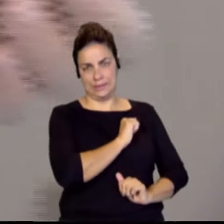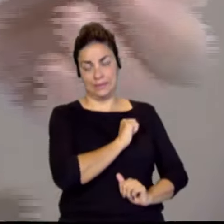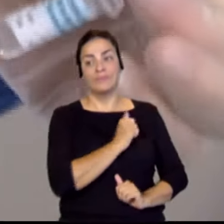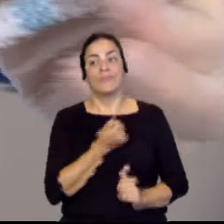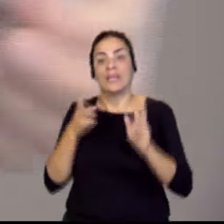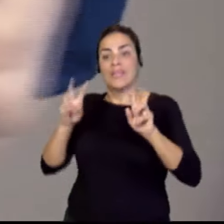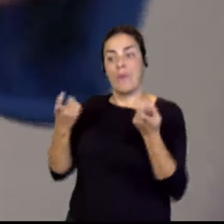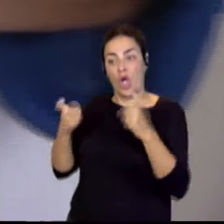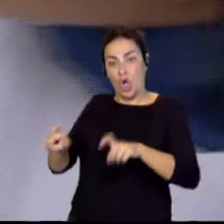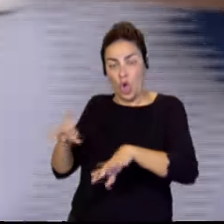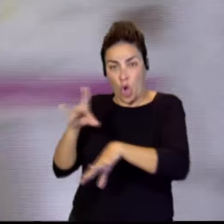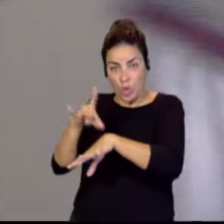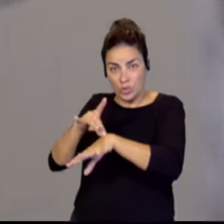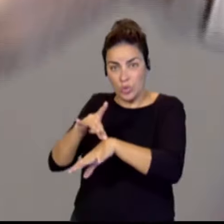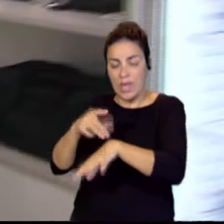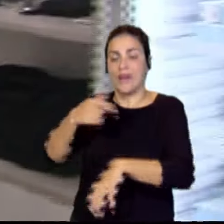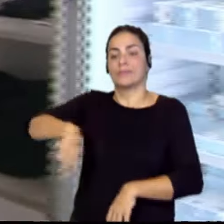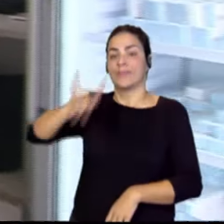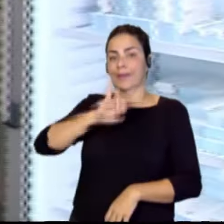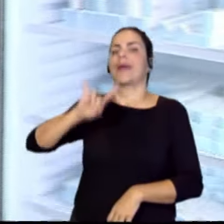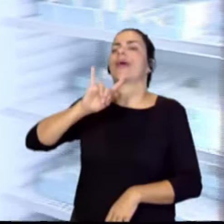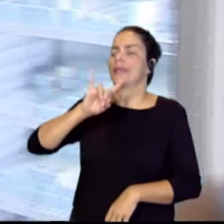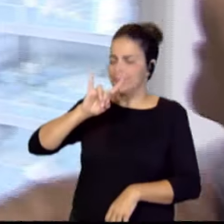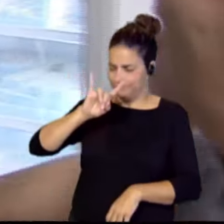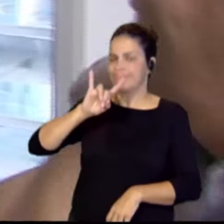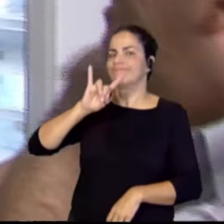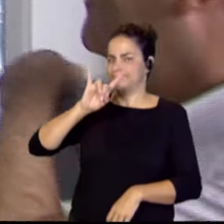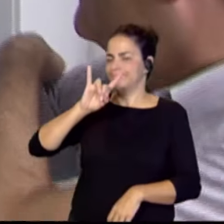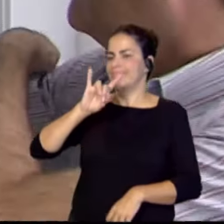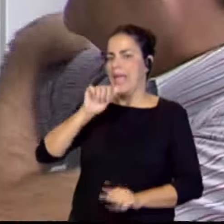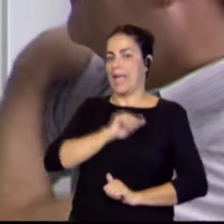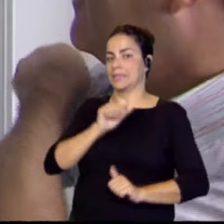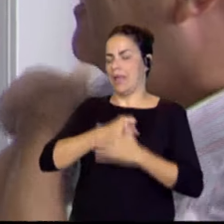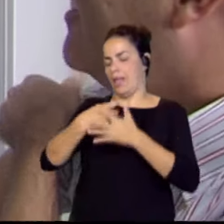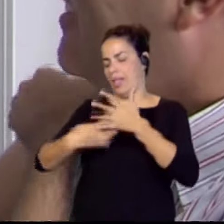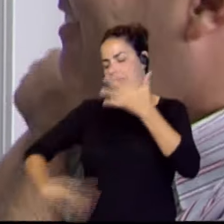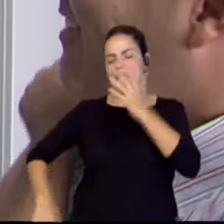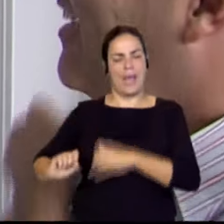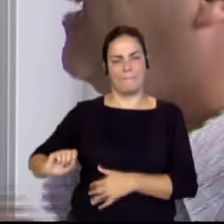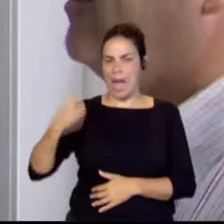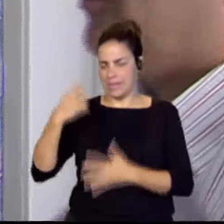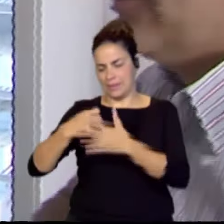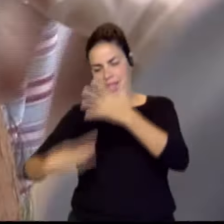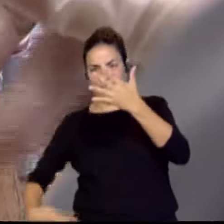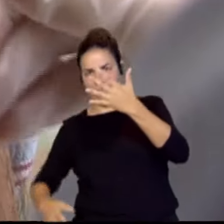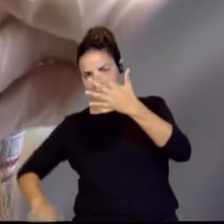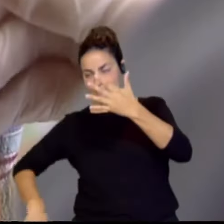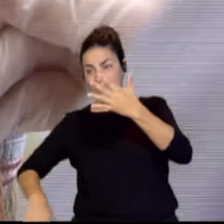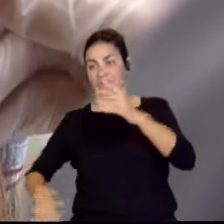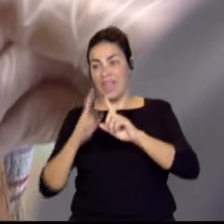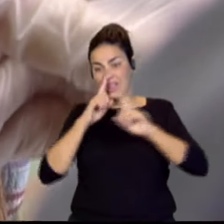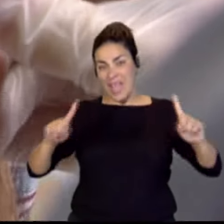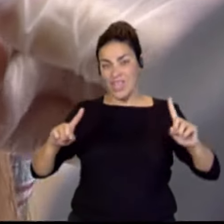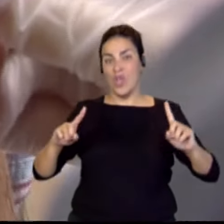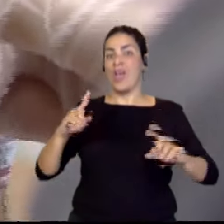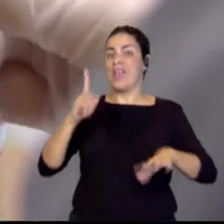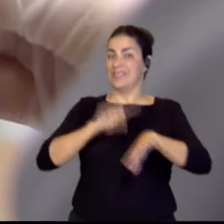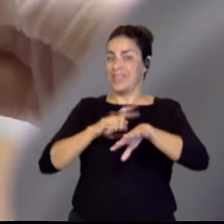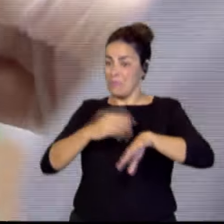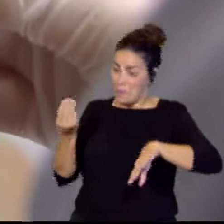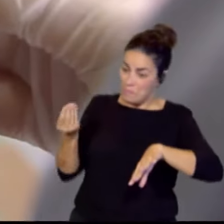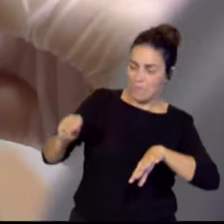nuestro archipiélago Eso sí sigue siendo la región donde más se espera el último año aumentó ese tiempo un 27